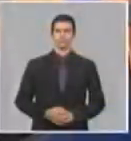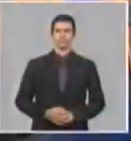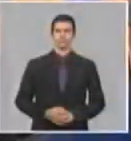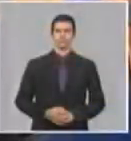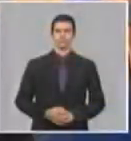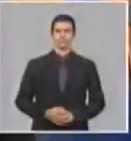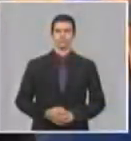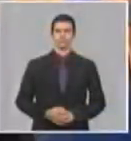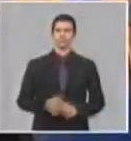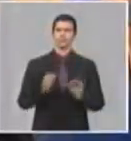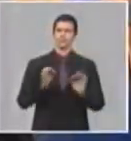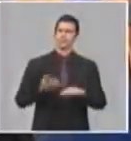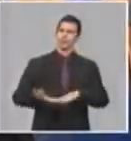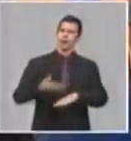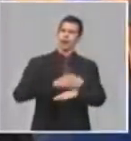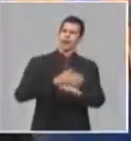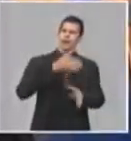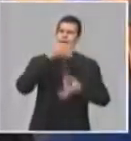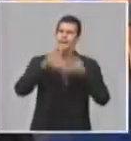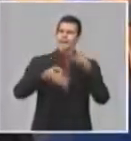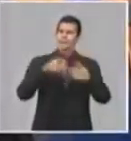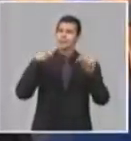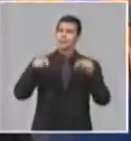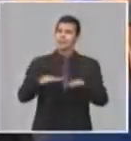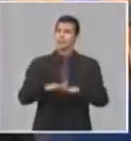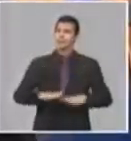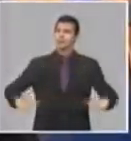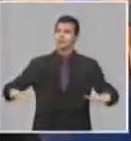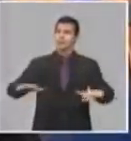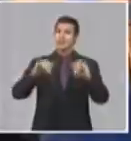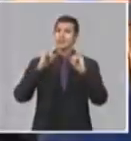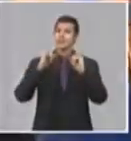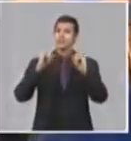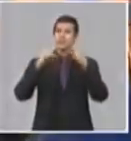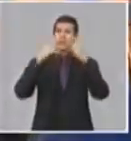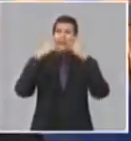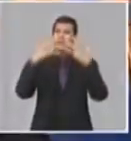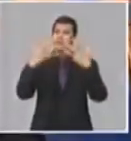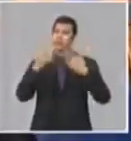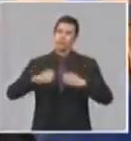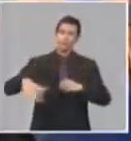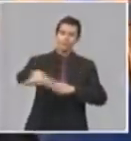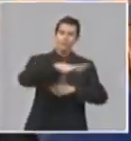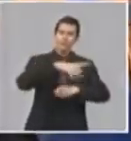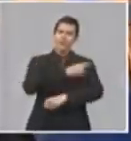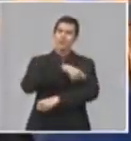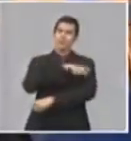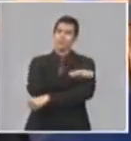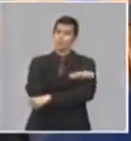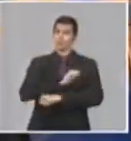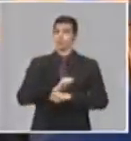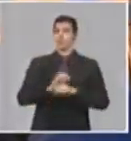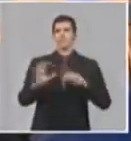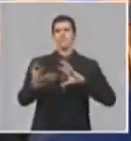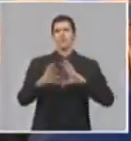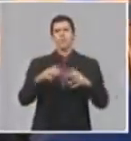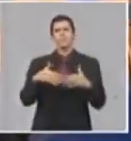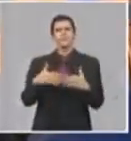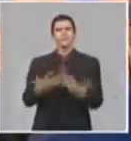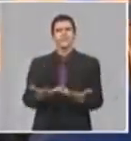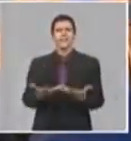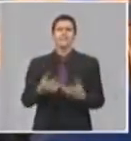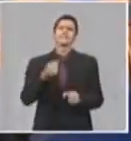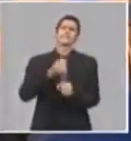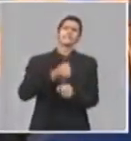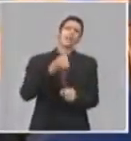Bueno, como anunciábamos, será una mesa redonda de información para toda la población sobre la estrategia económica y social adoptada por